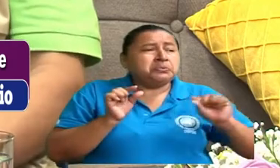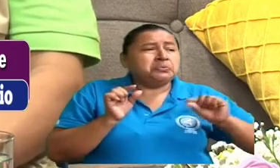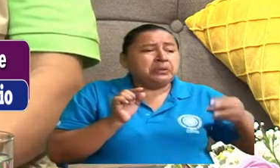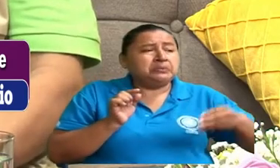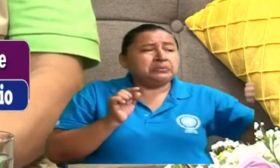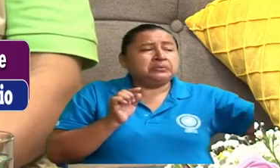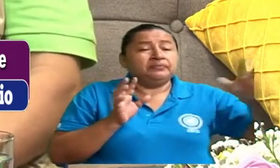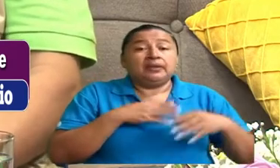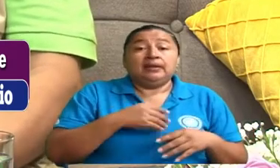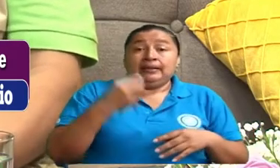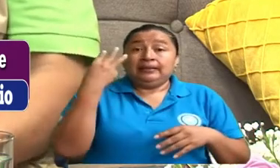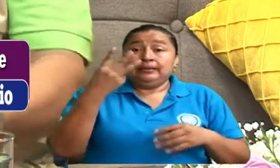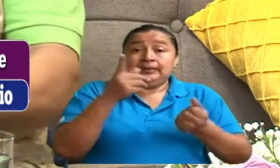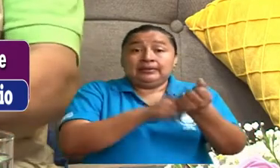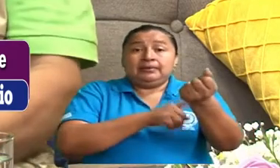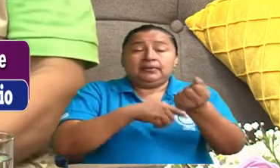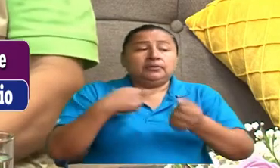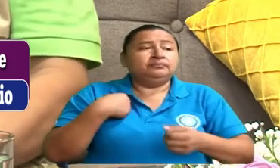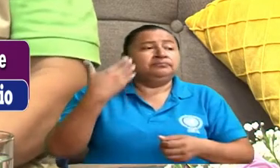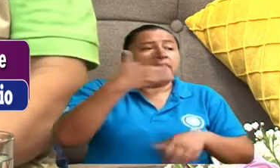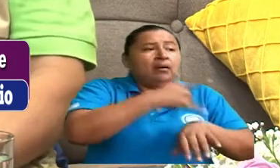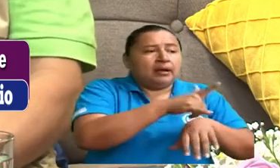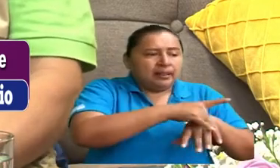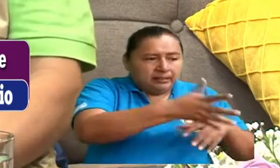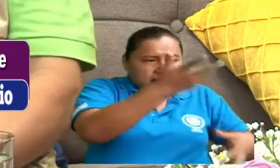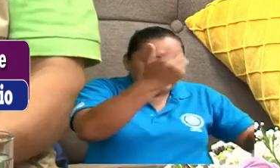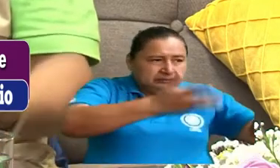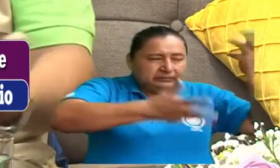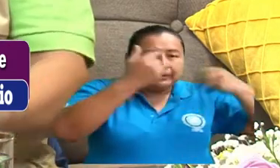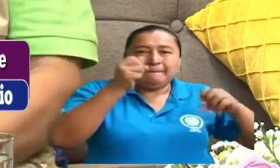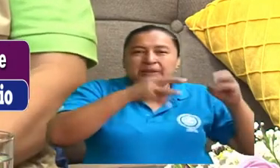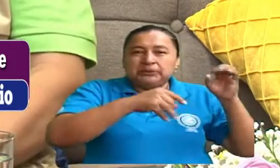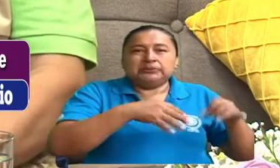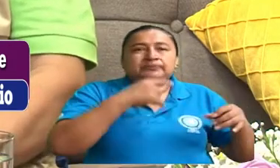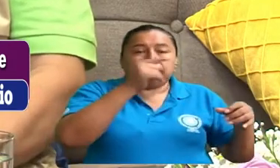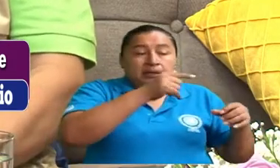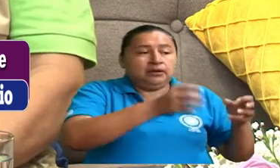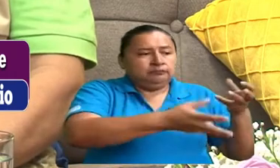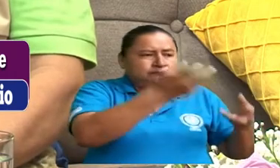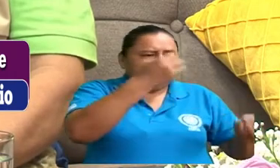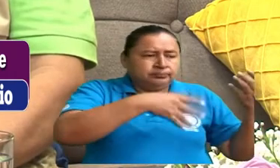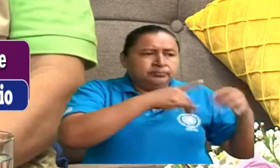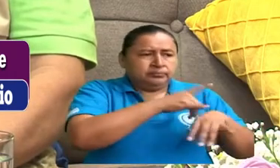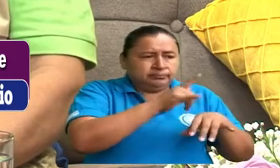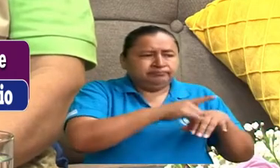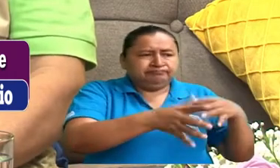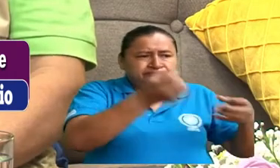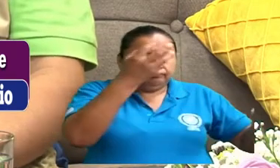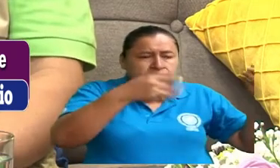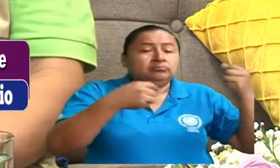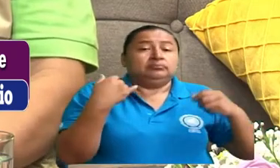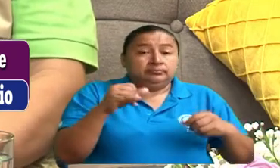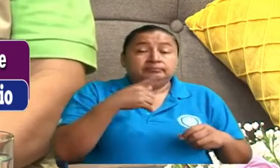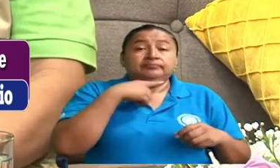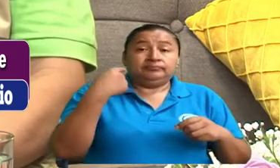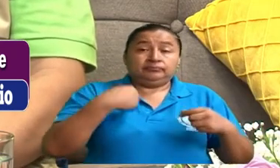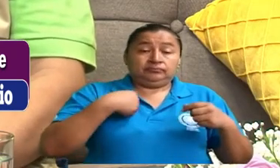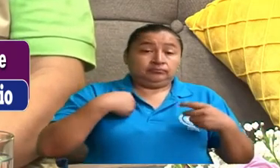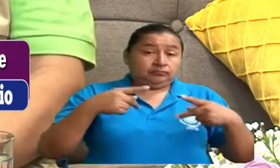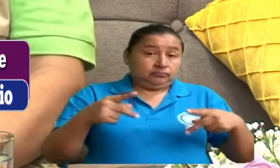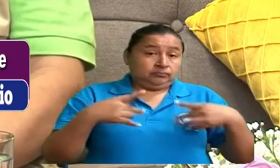3 hermanos, pues, a buscar la sobrevivencia, ¿no?, en el vertedero. Y realmente, pues, para mí en lo